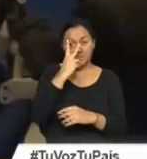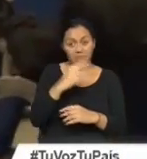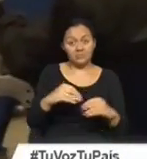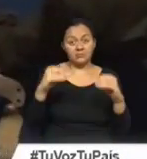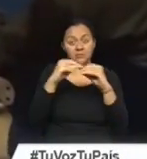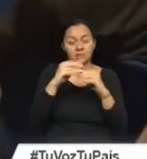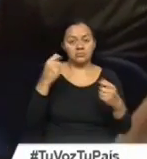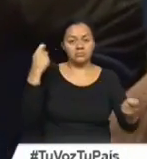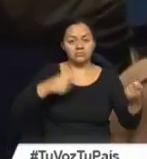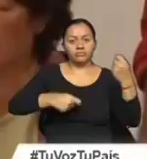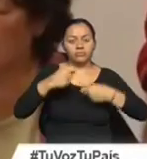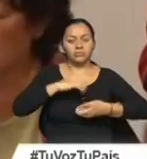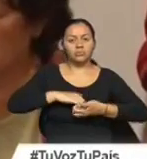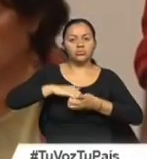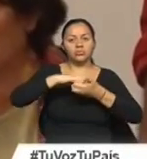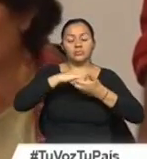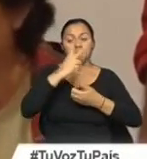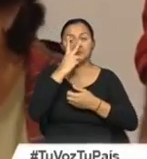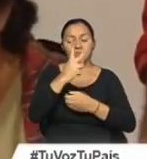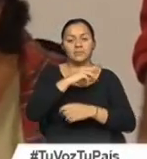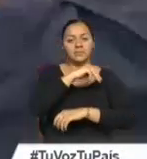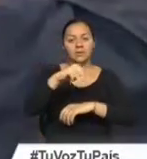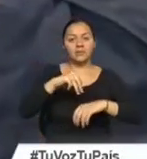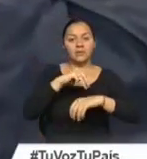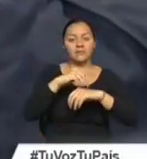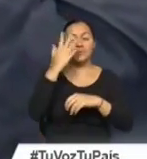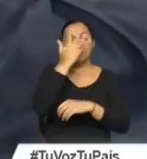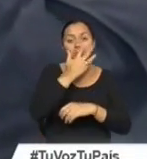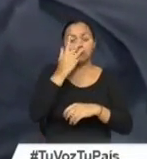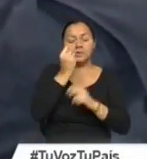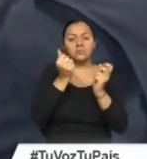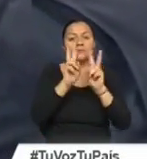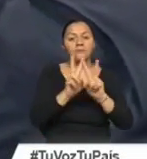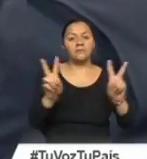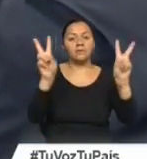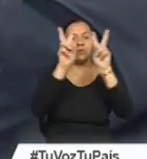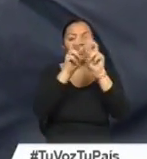las contribuciones solidarias para Manabí y Esmeraldas, con un valor de